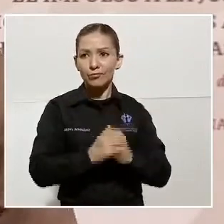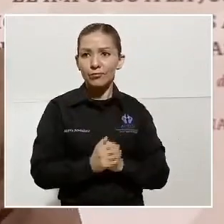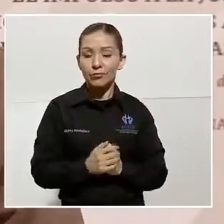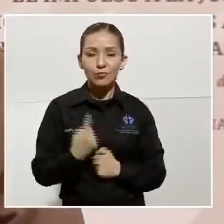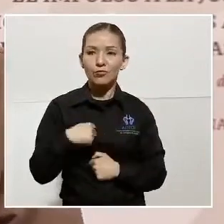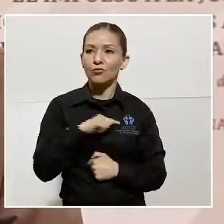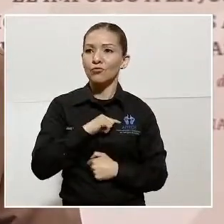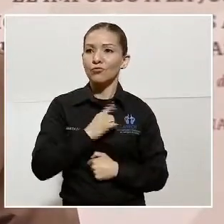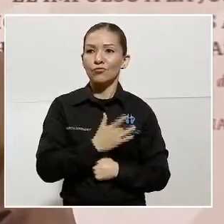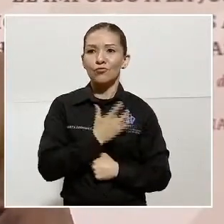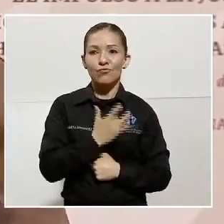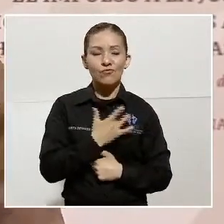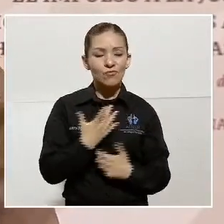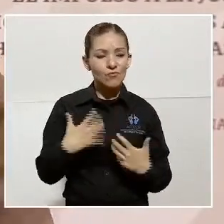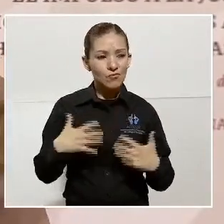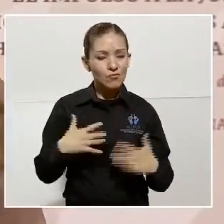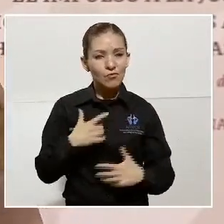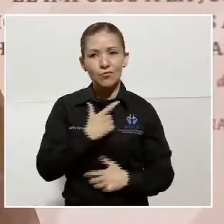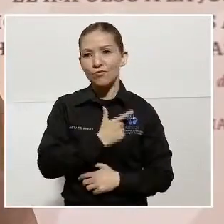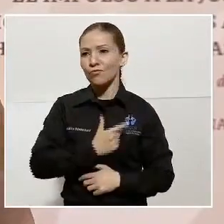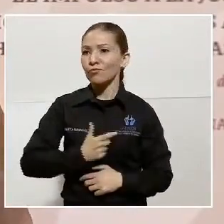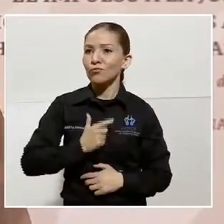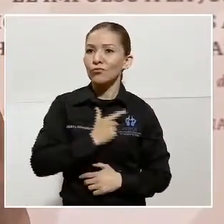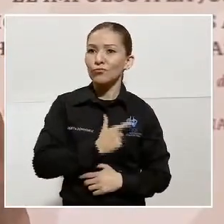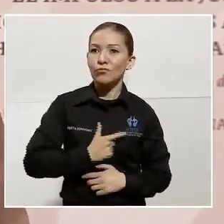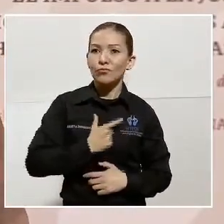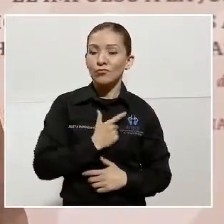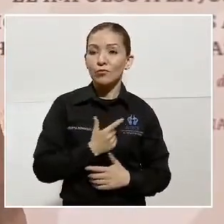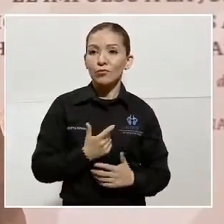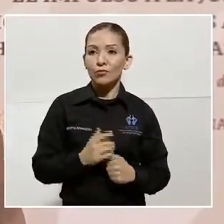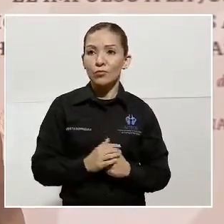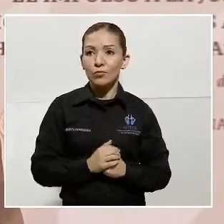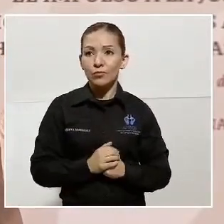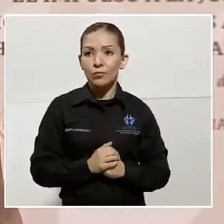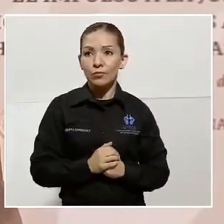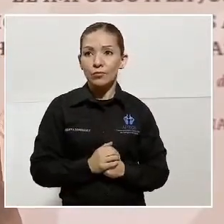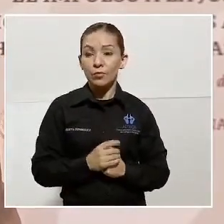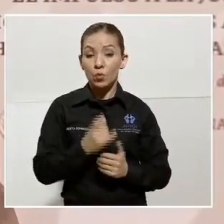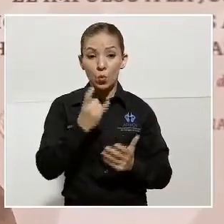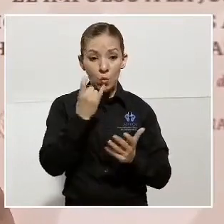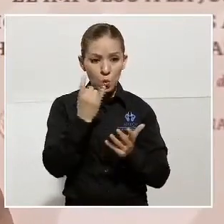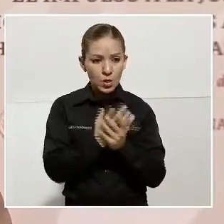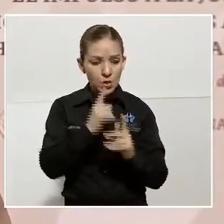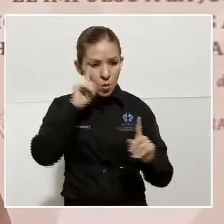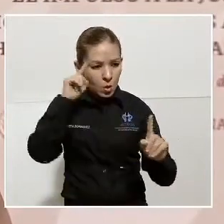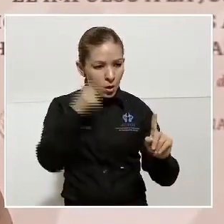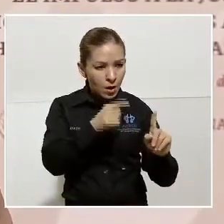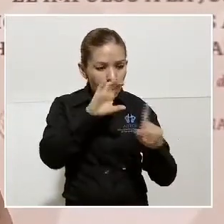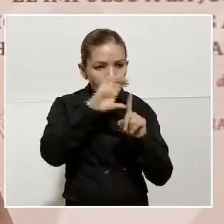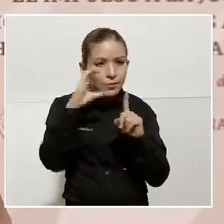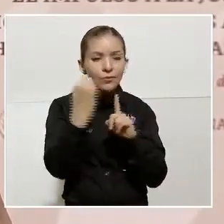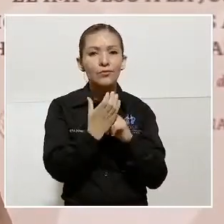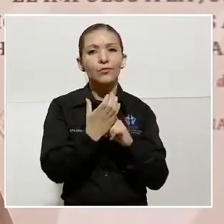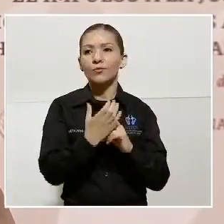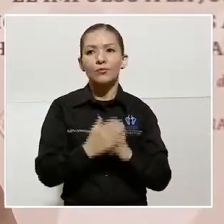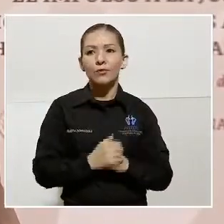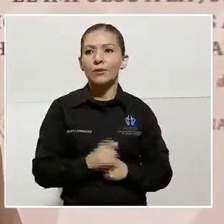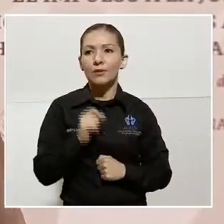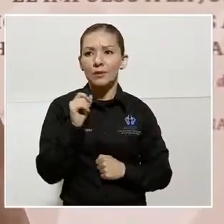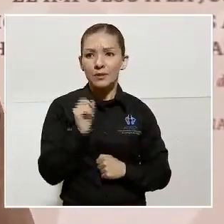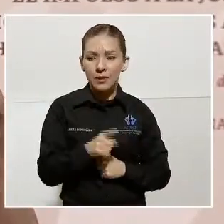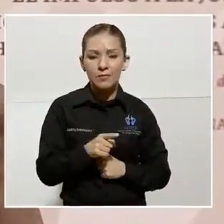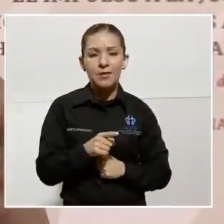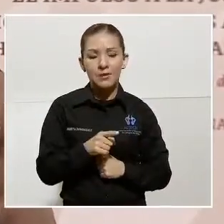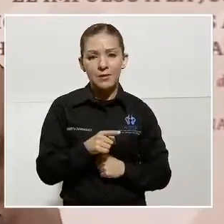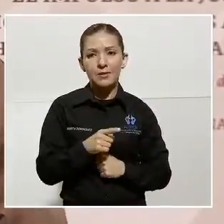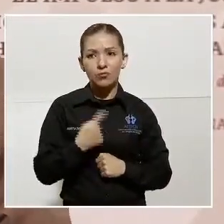nos da mucho gusto porque no solamente habrá rumbo en la comisión, sino que en este ámbito de trabajo